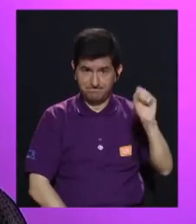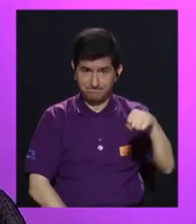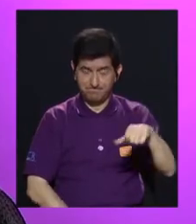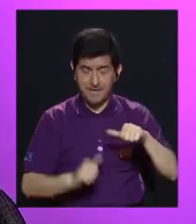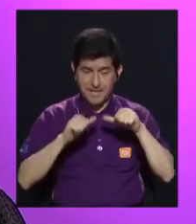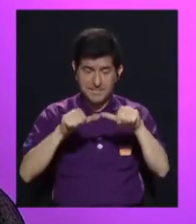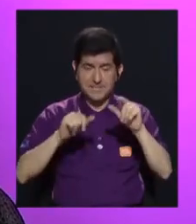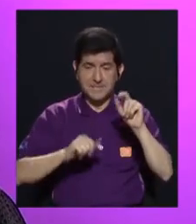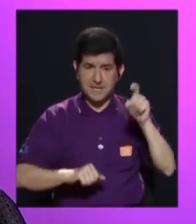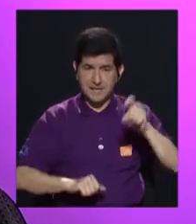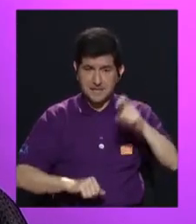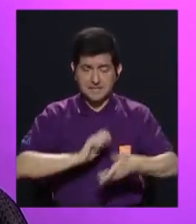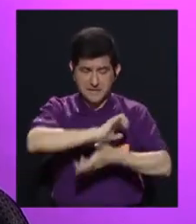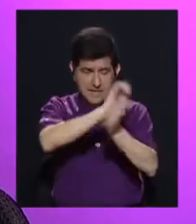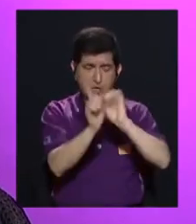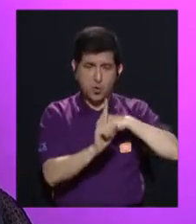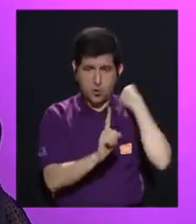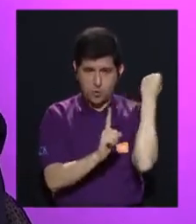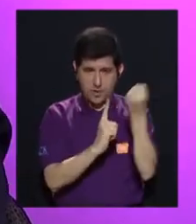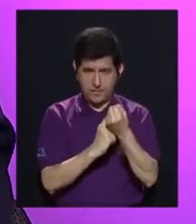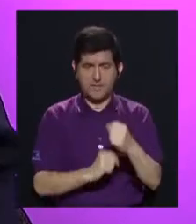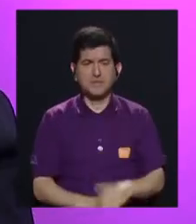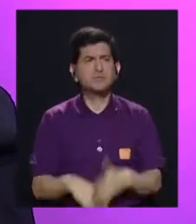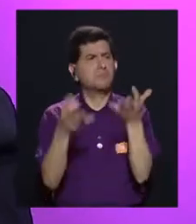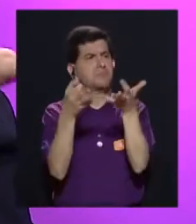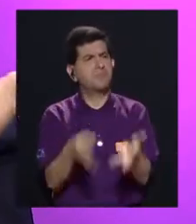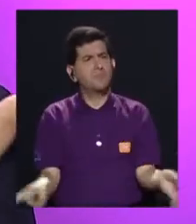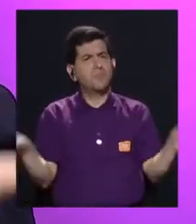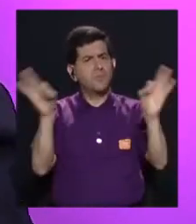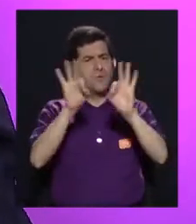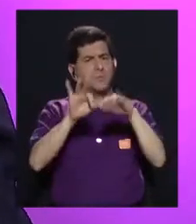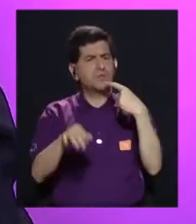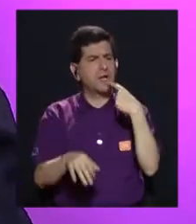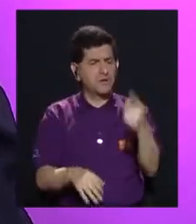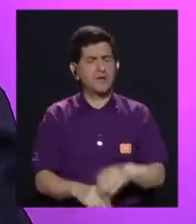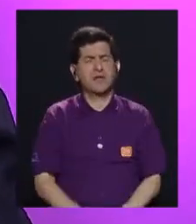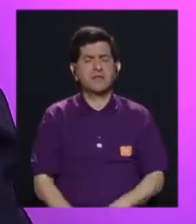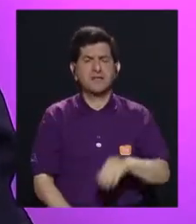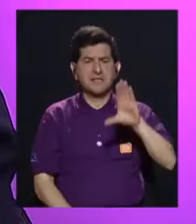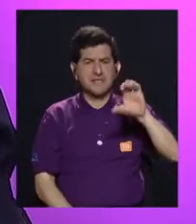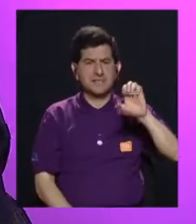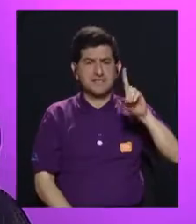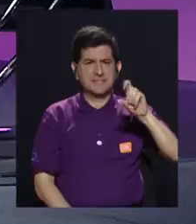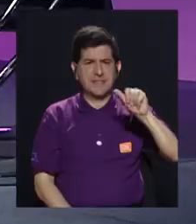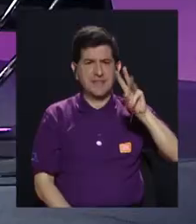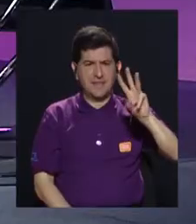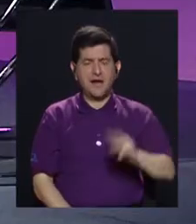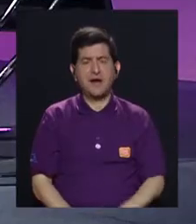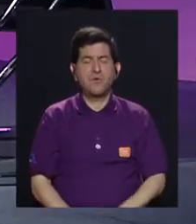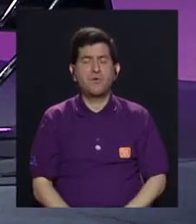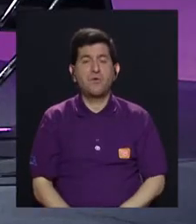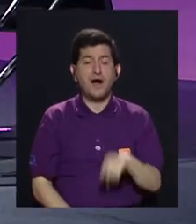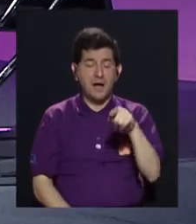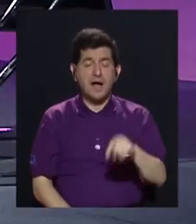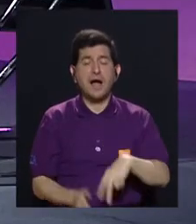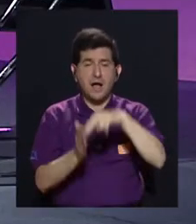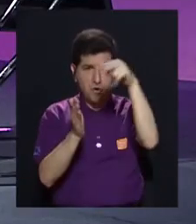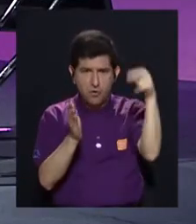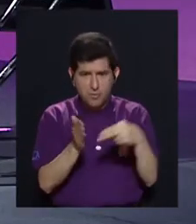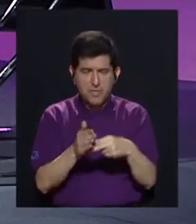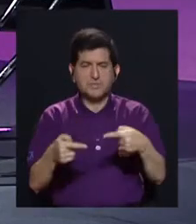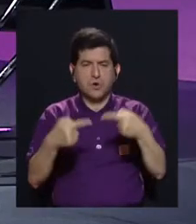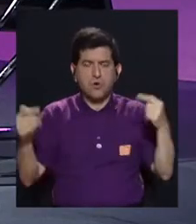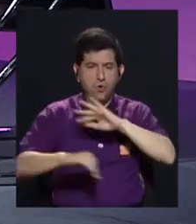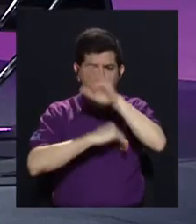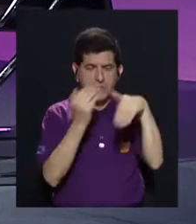siendo necesario variar estas condiciones y acá es importante retomar lo que nos plantea las edad o la convención contra toda forma de discriminación hacia las mujeres